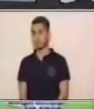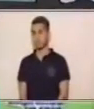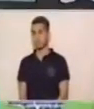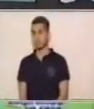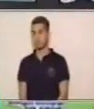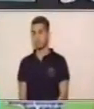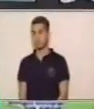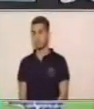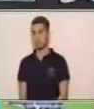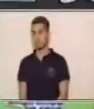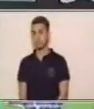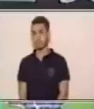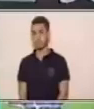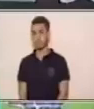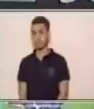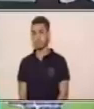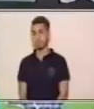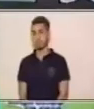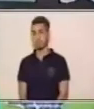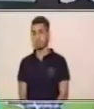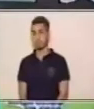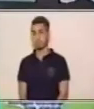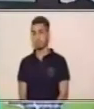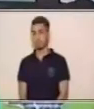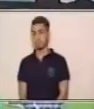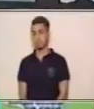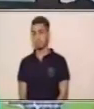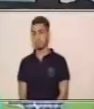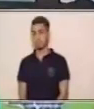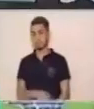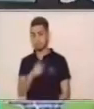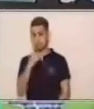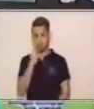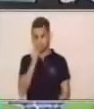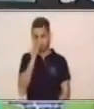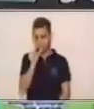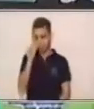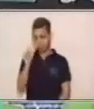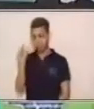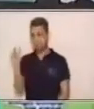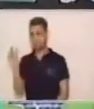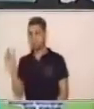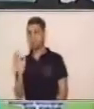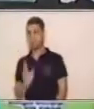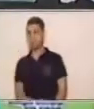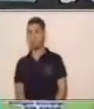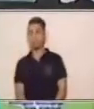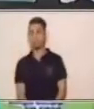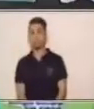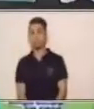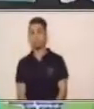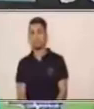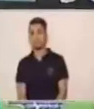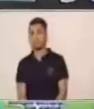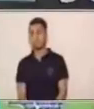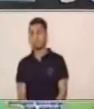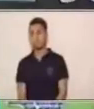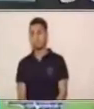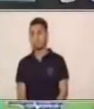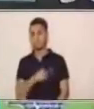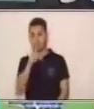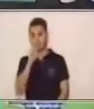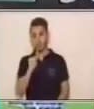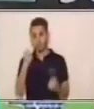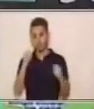numéricas, ¿ya? Muy bien, excelente. Entonces, es un tip para que tú puedas hacer tu